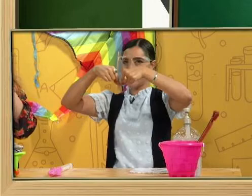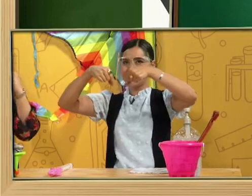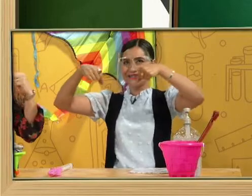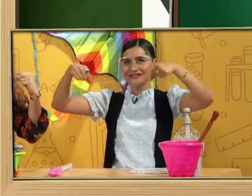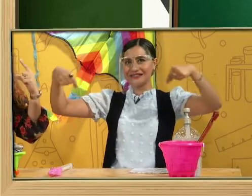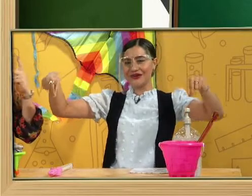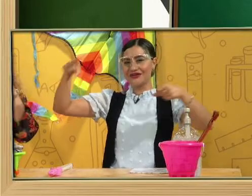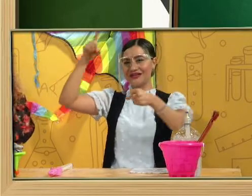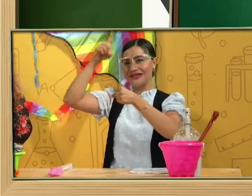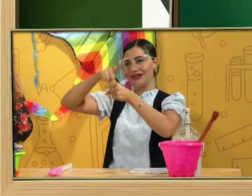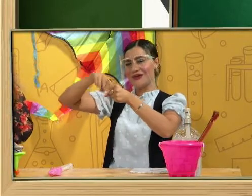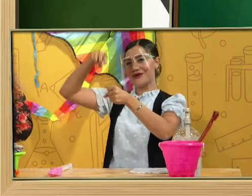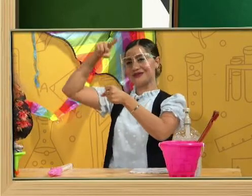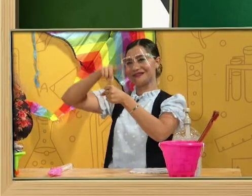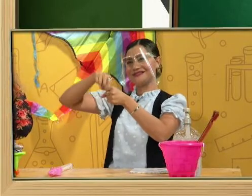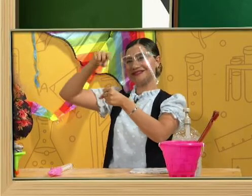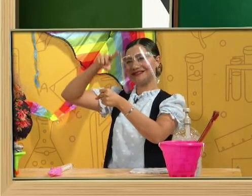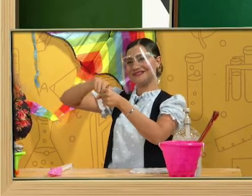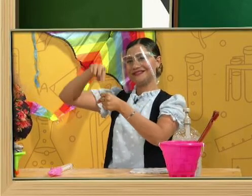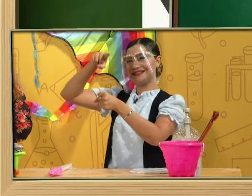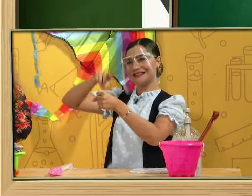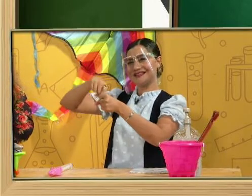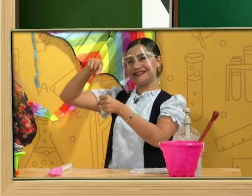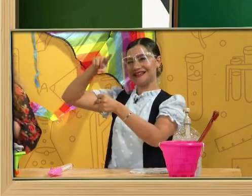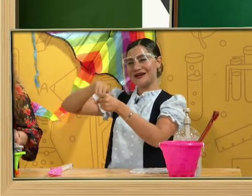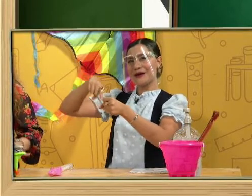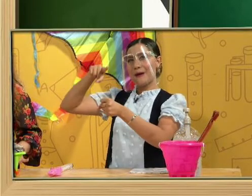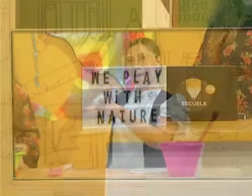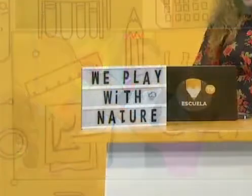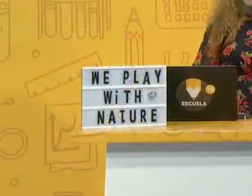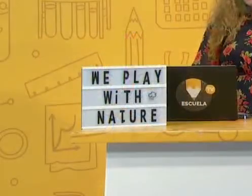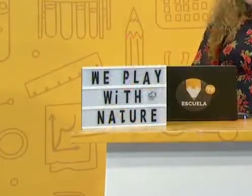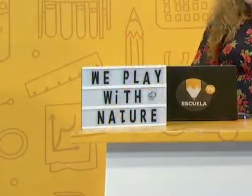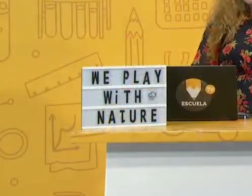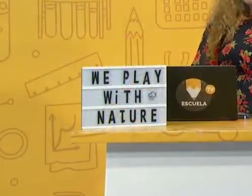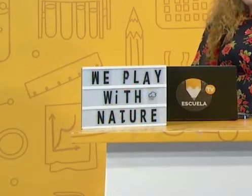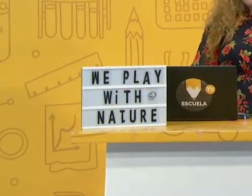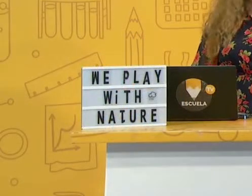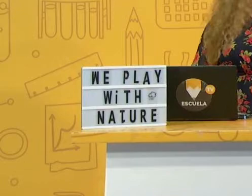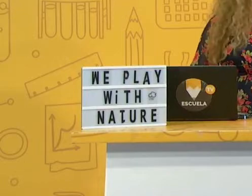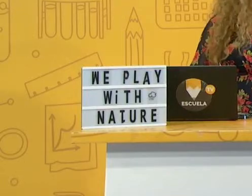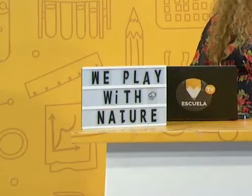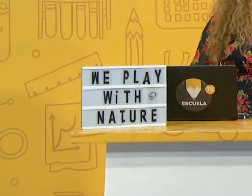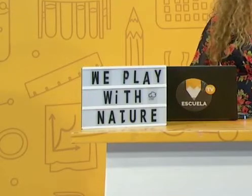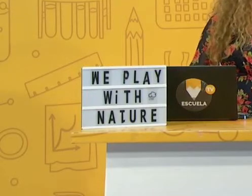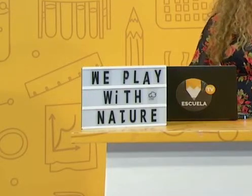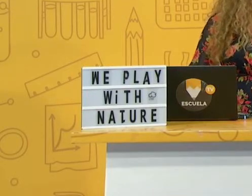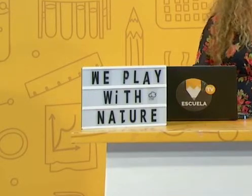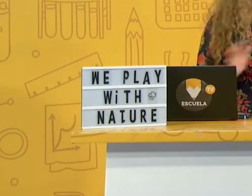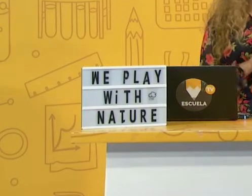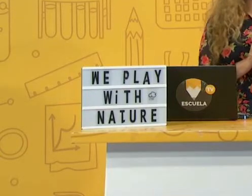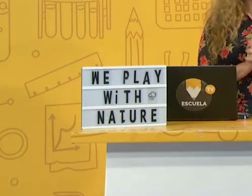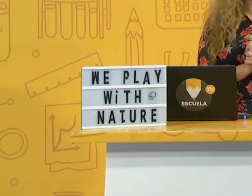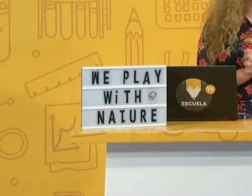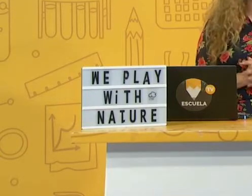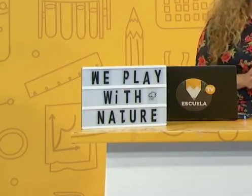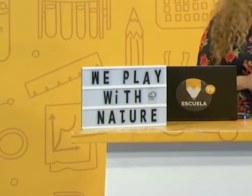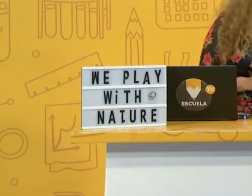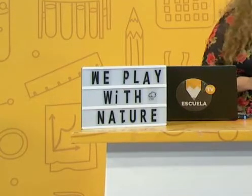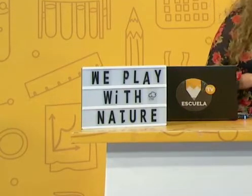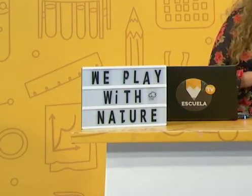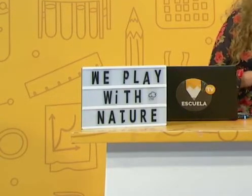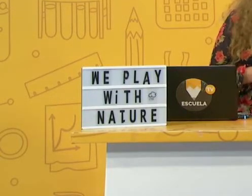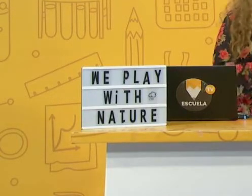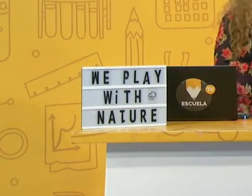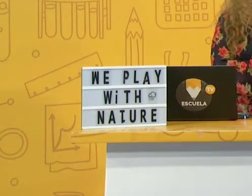¿Ok? Listón y colores. Interesante. Continuamos con la siguiente palabra, que esta les encanta tanto a